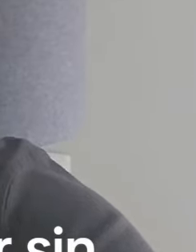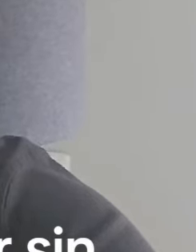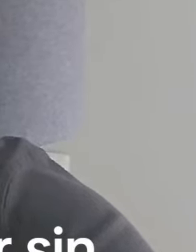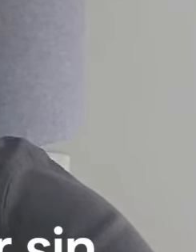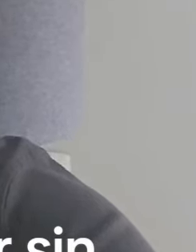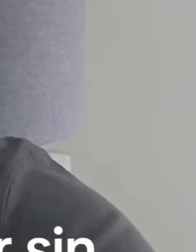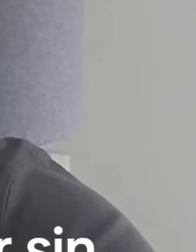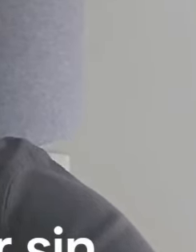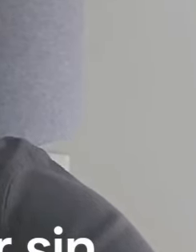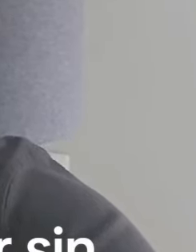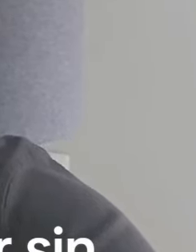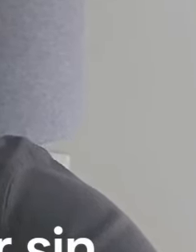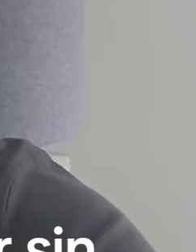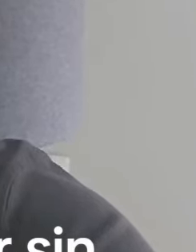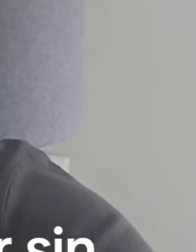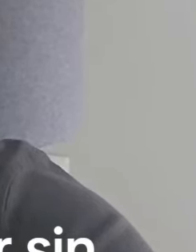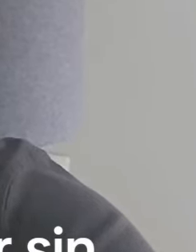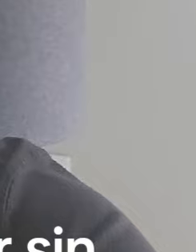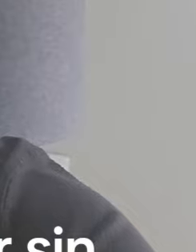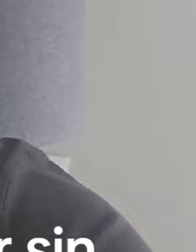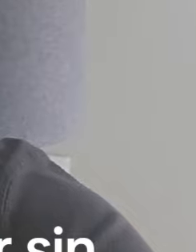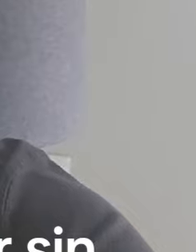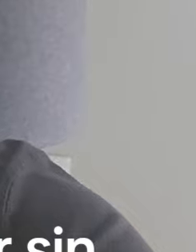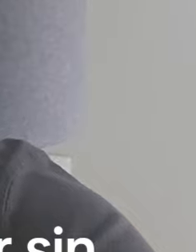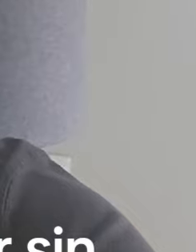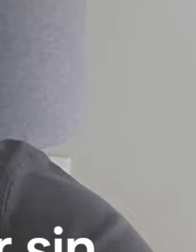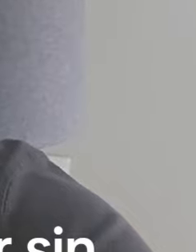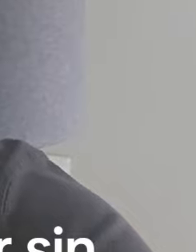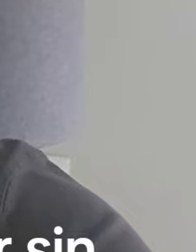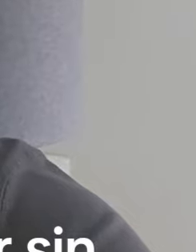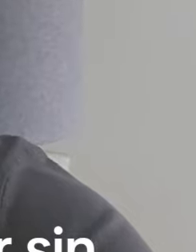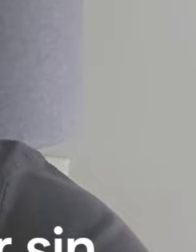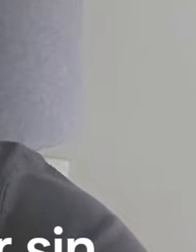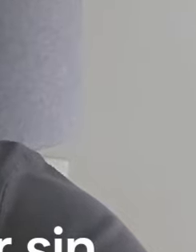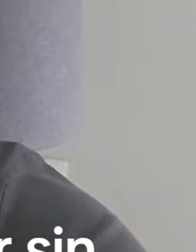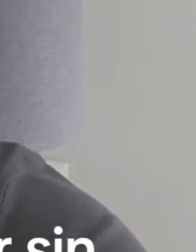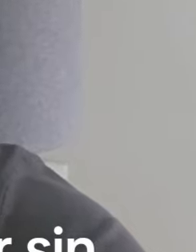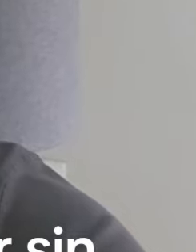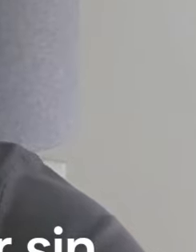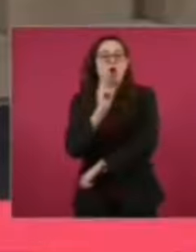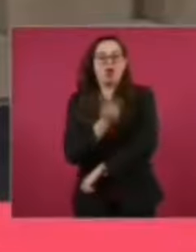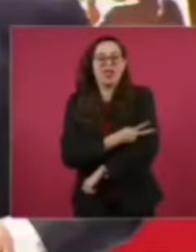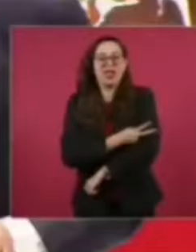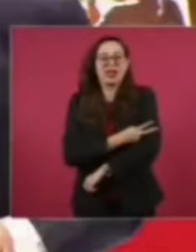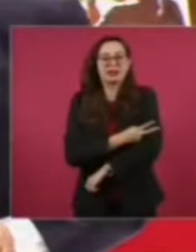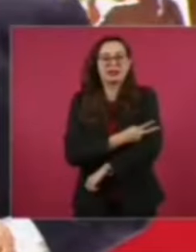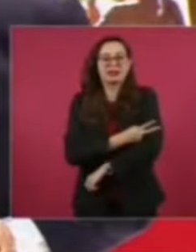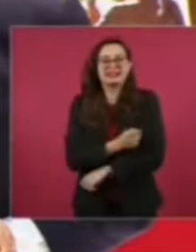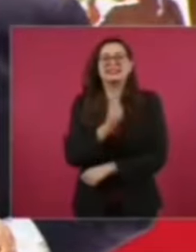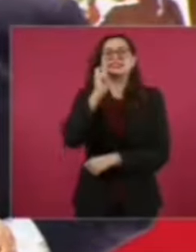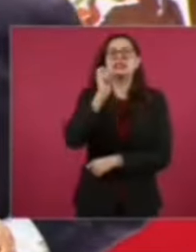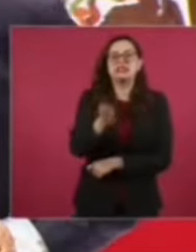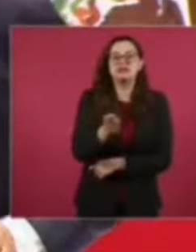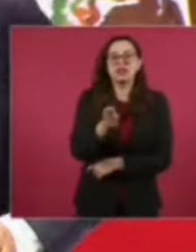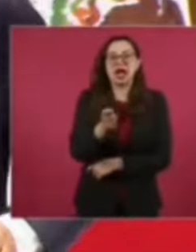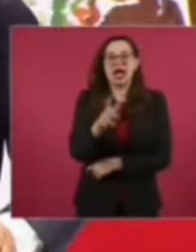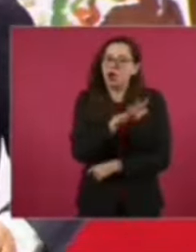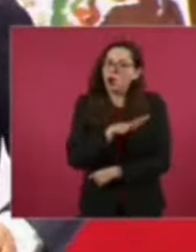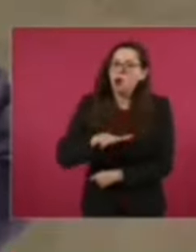había mentido, Marco Cortés, y que ellos nunca han estado en favor de los programas sociales. Es el